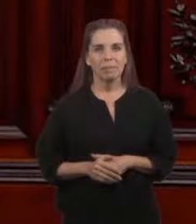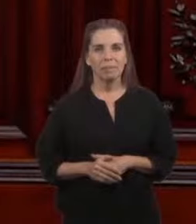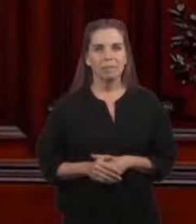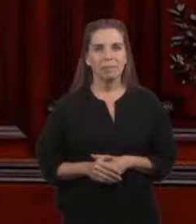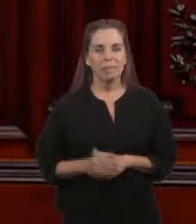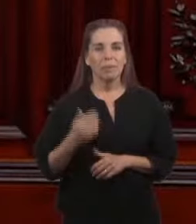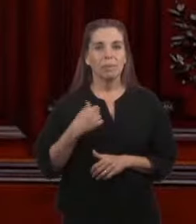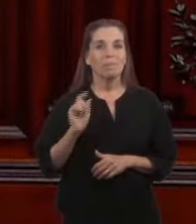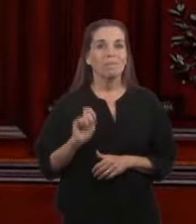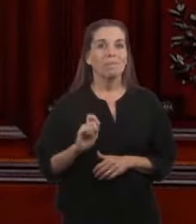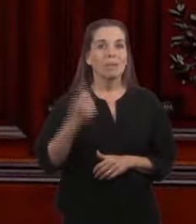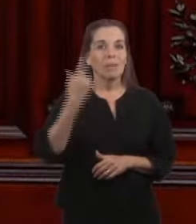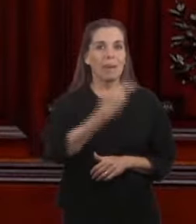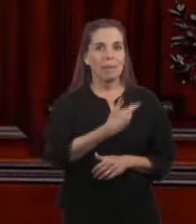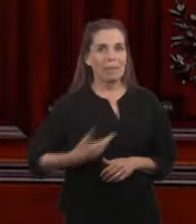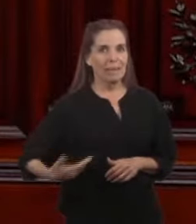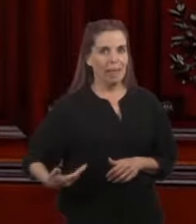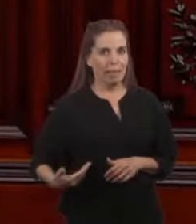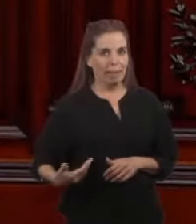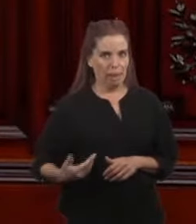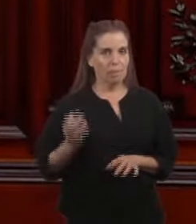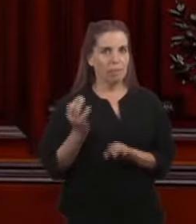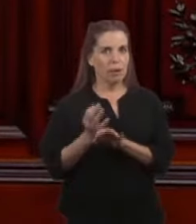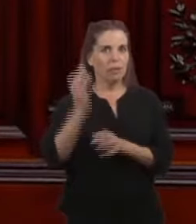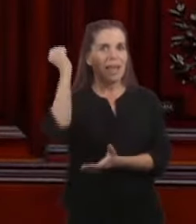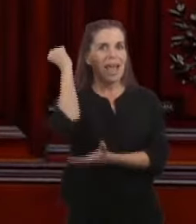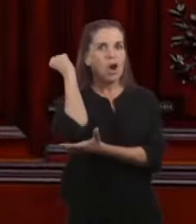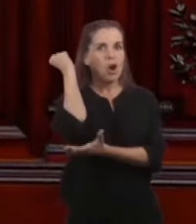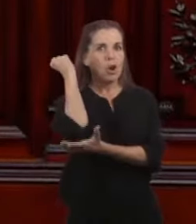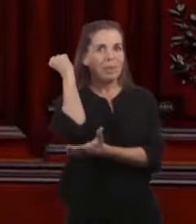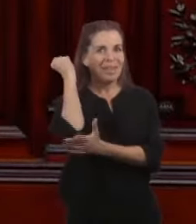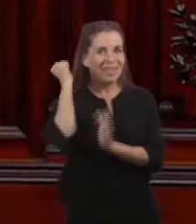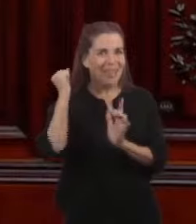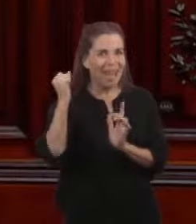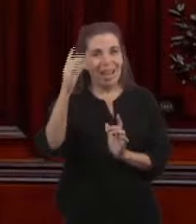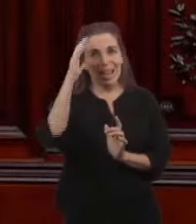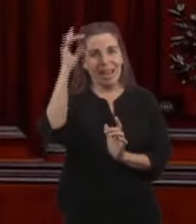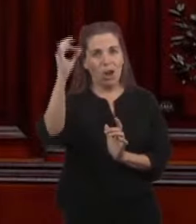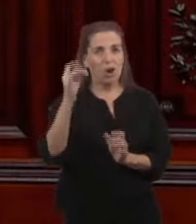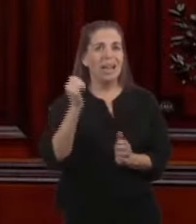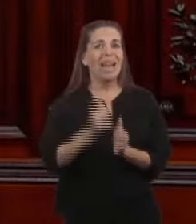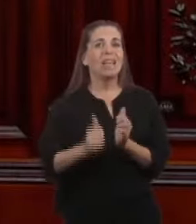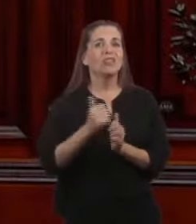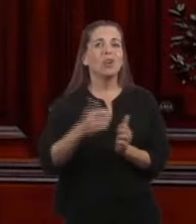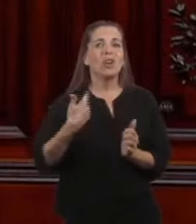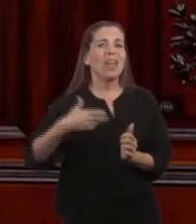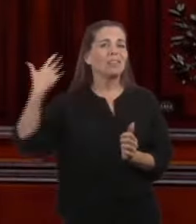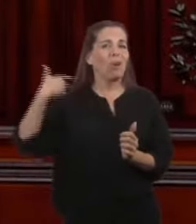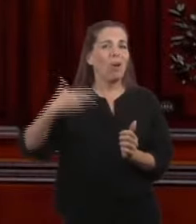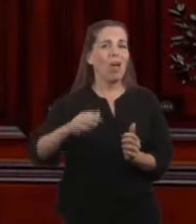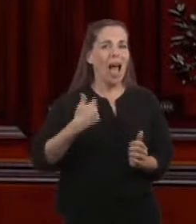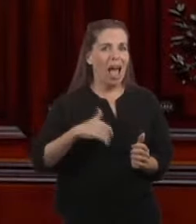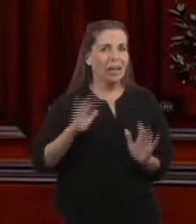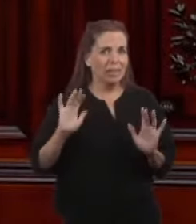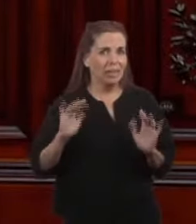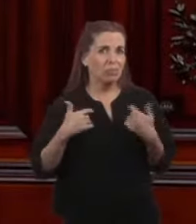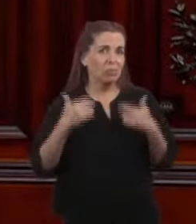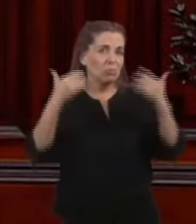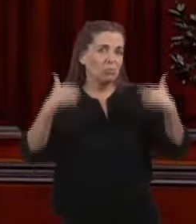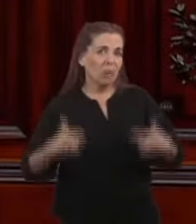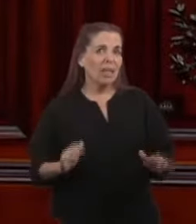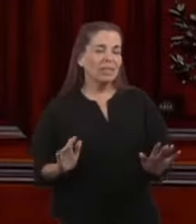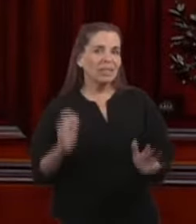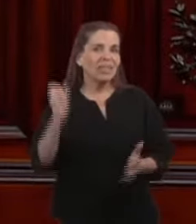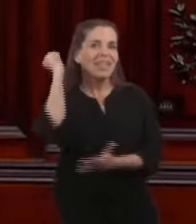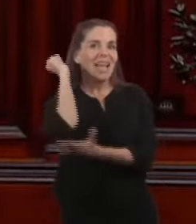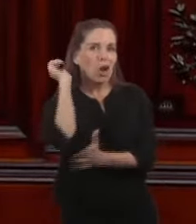soy el primer presidente economista de la historia Argentina para ser más preciso y como soy economista probablemente por deformación